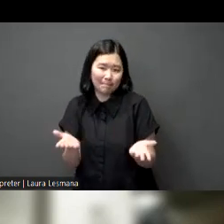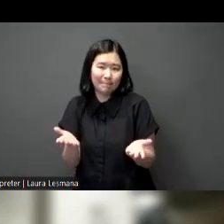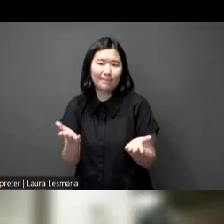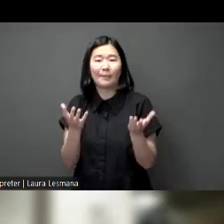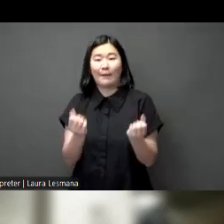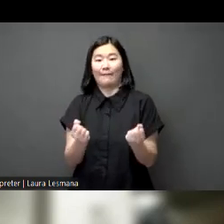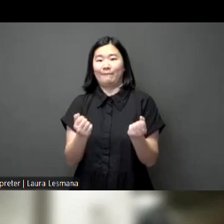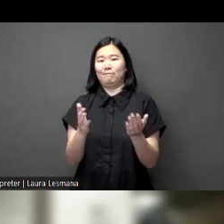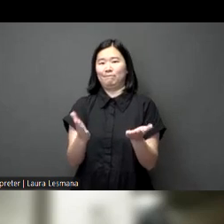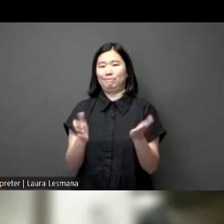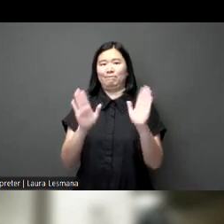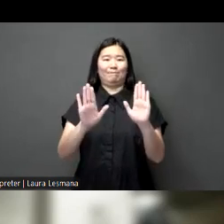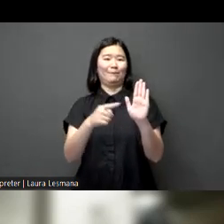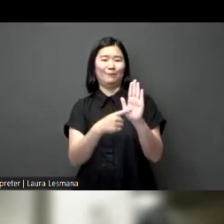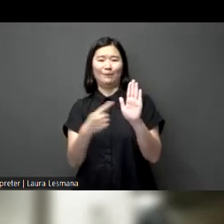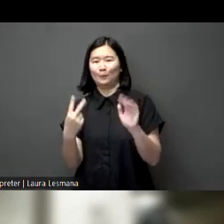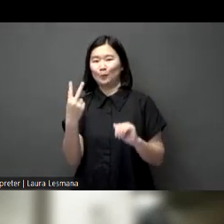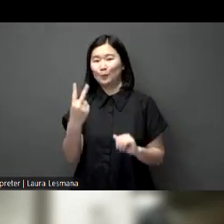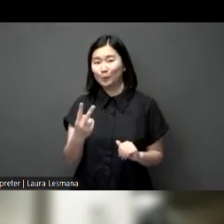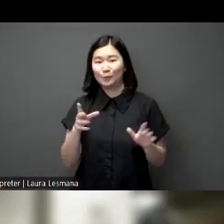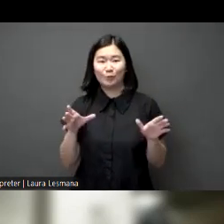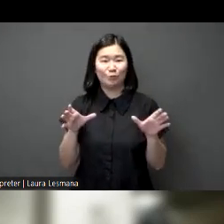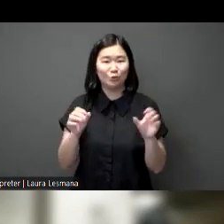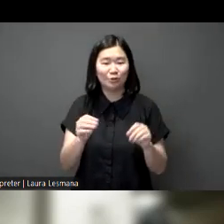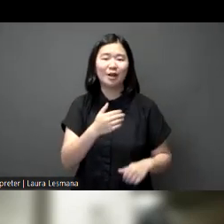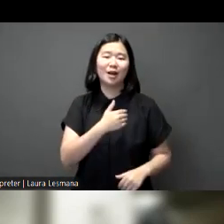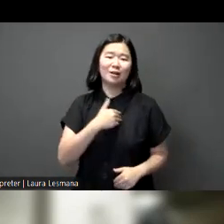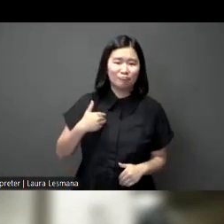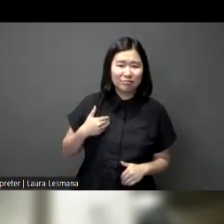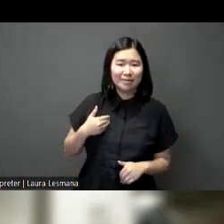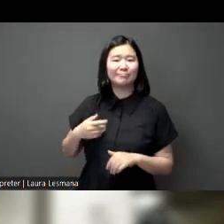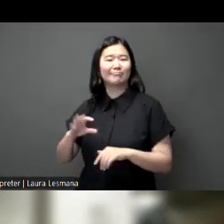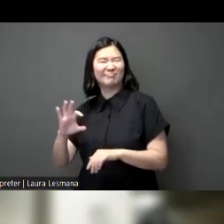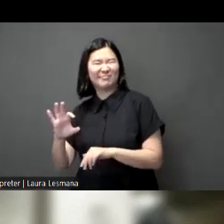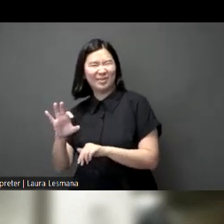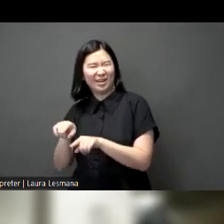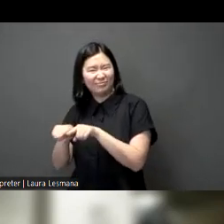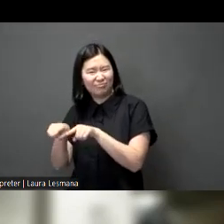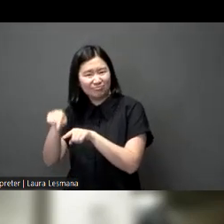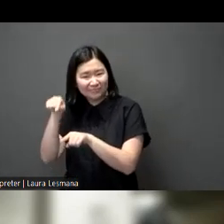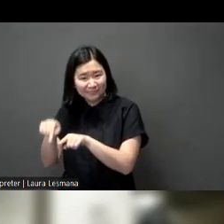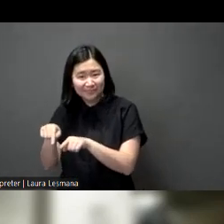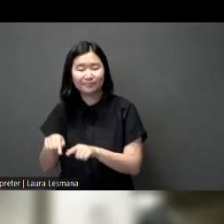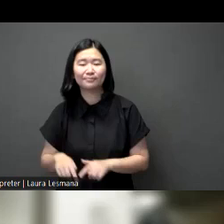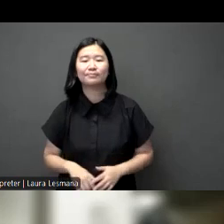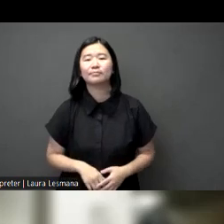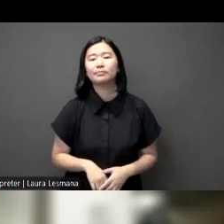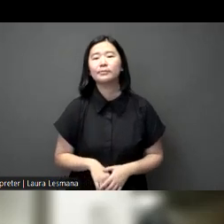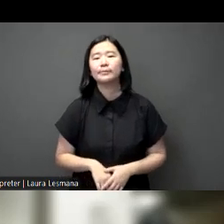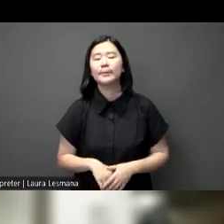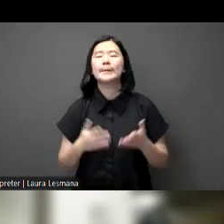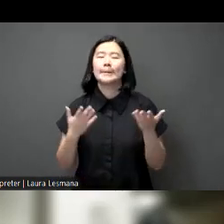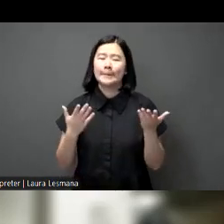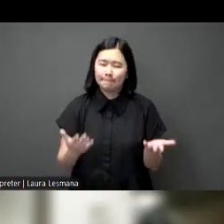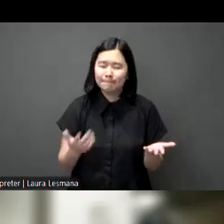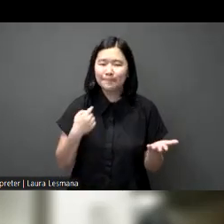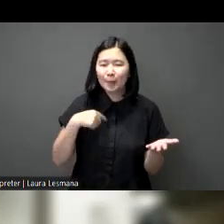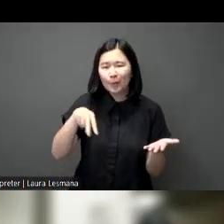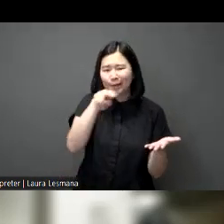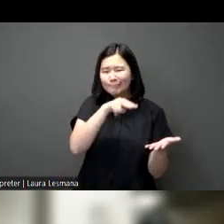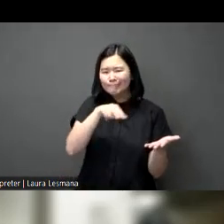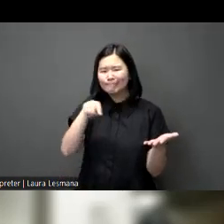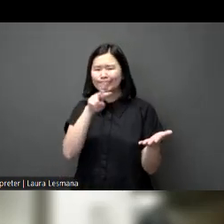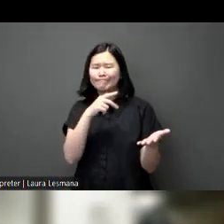programas que no tienen población idénticamente iguales en sus, por ejemplo, intervenciones sanitarias o en los grupos objetivos.